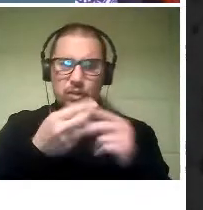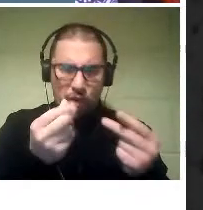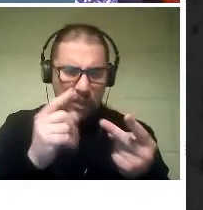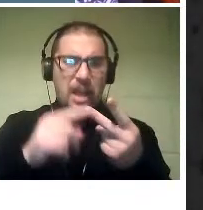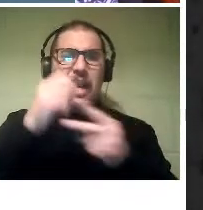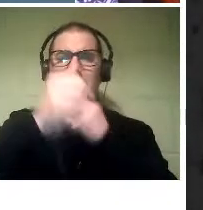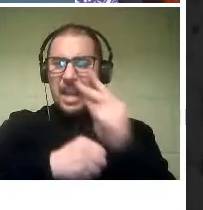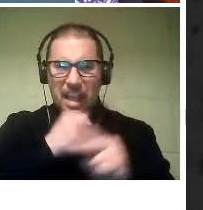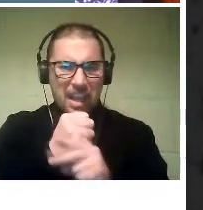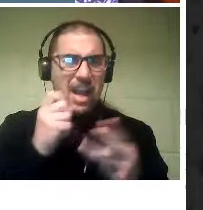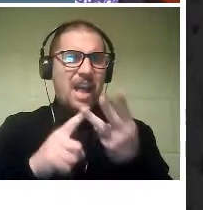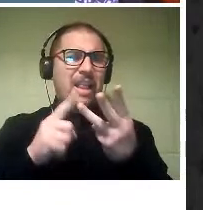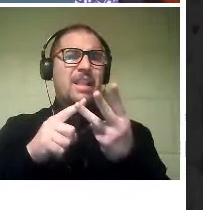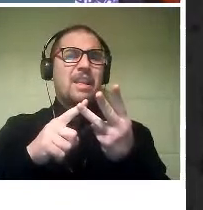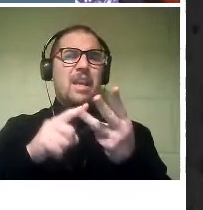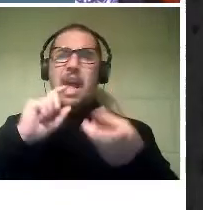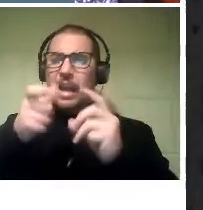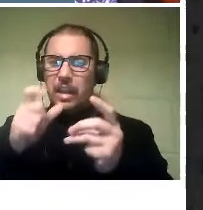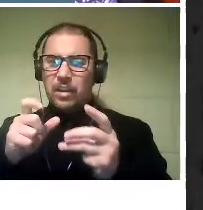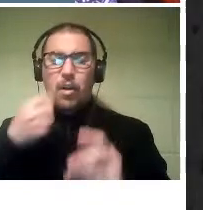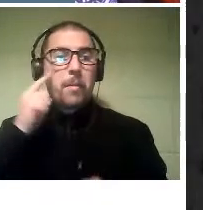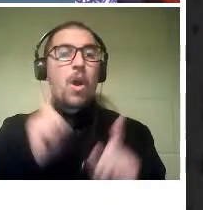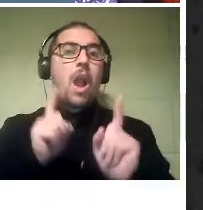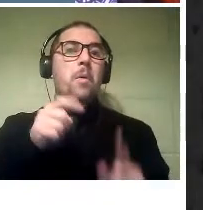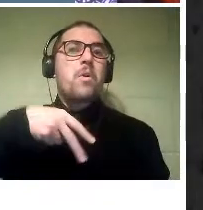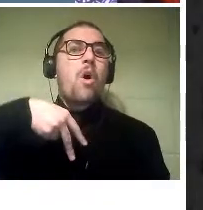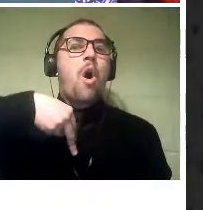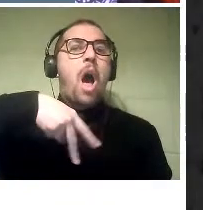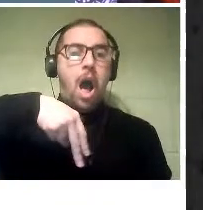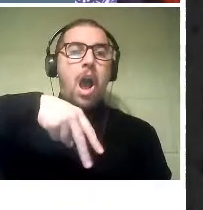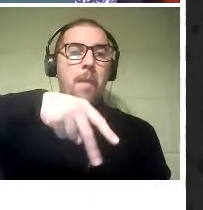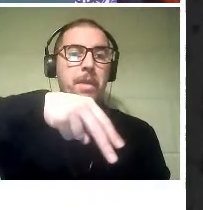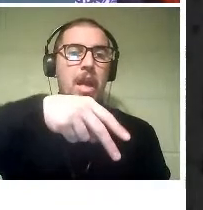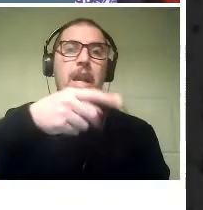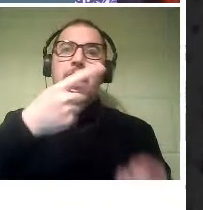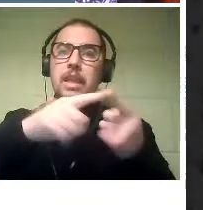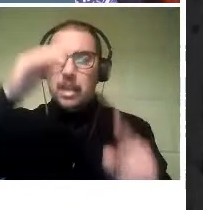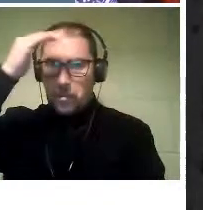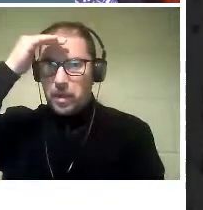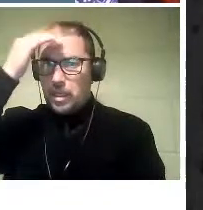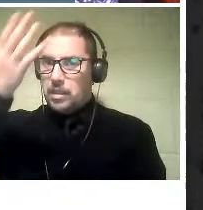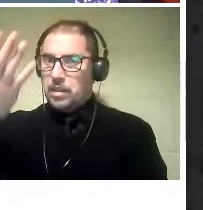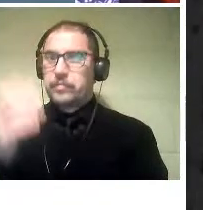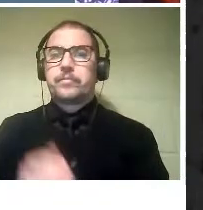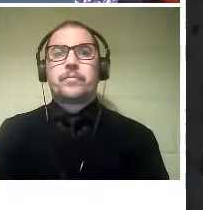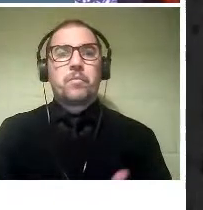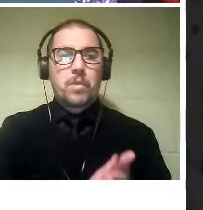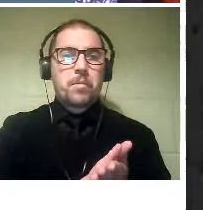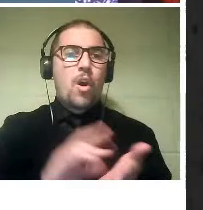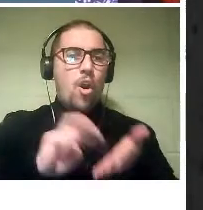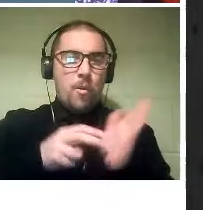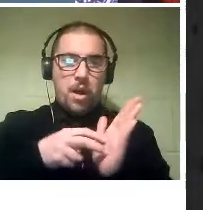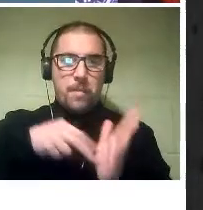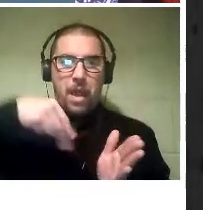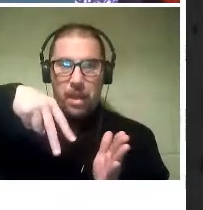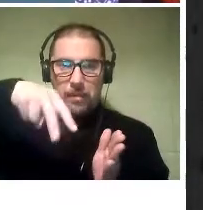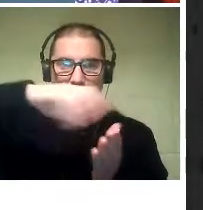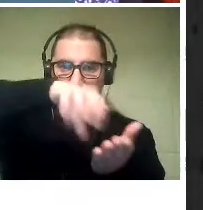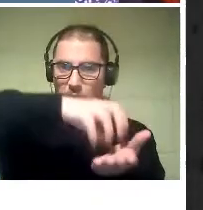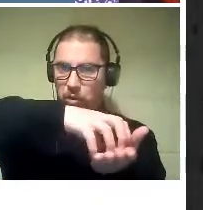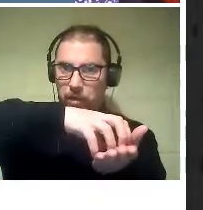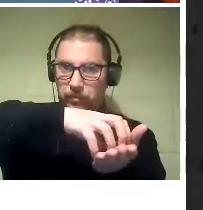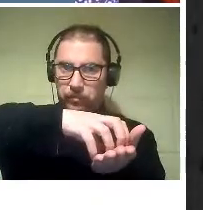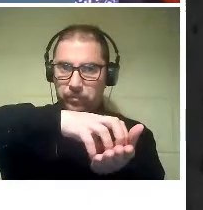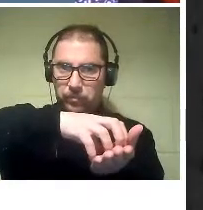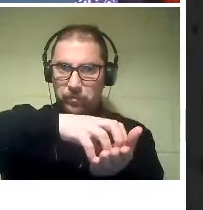edades, pero no para todos ha sido la misma experiencia. Los problemas de caminar por la ciudad se cruzan